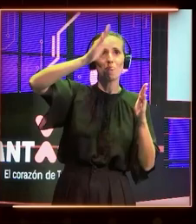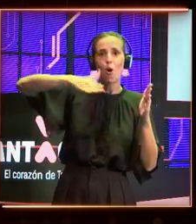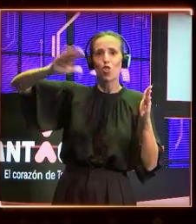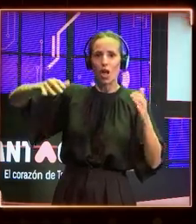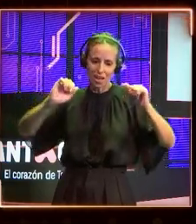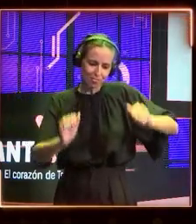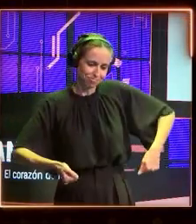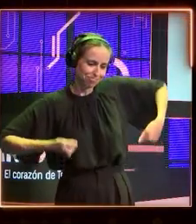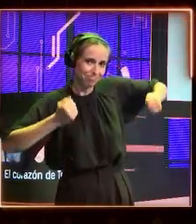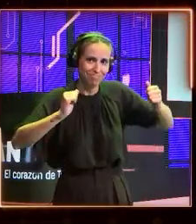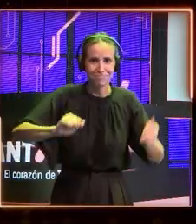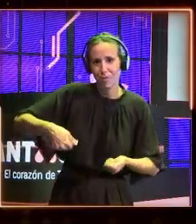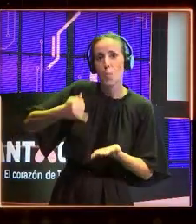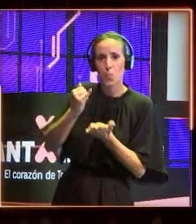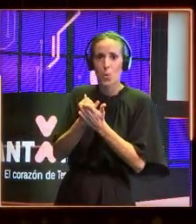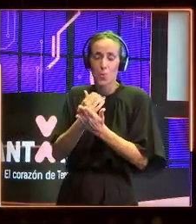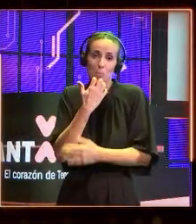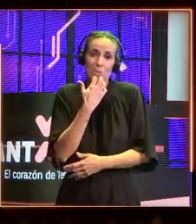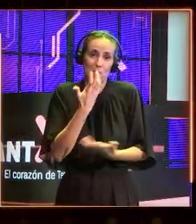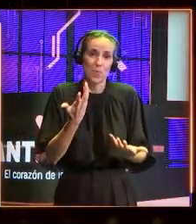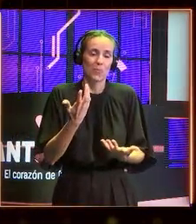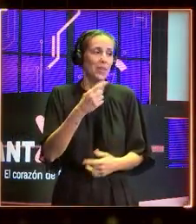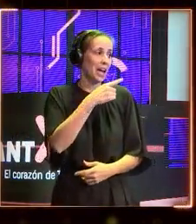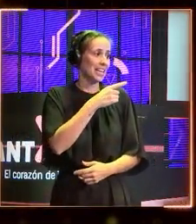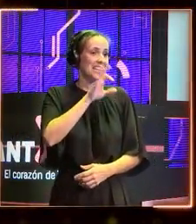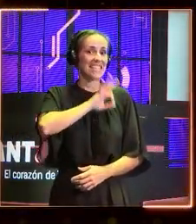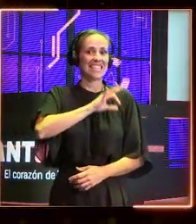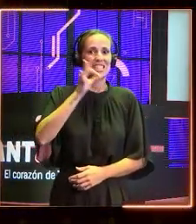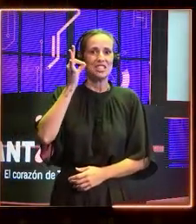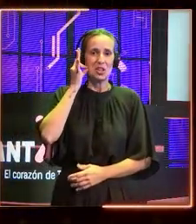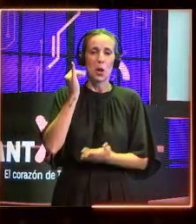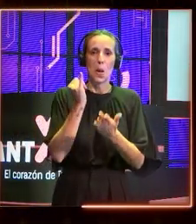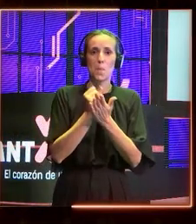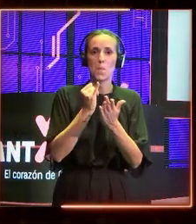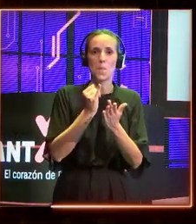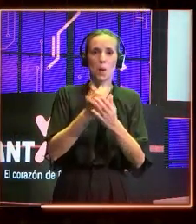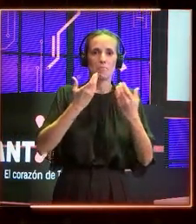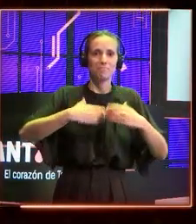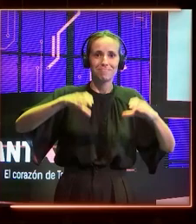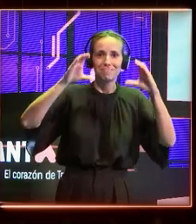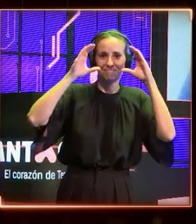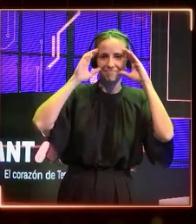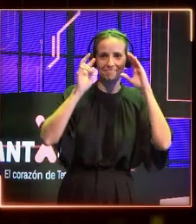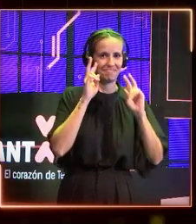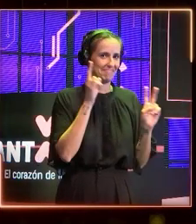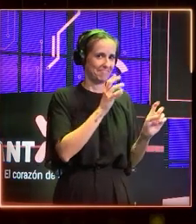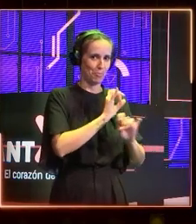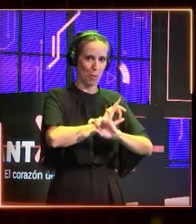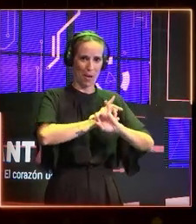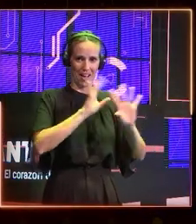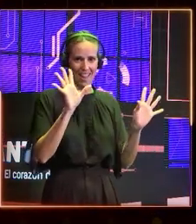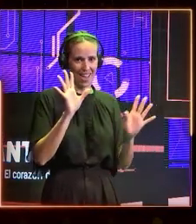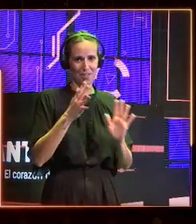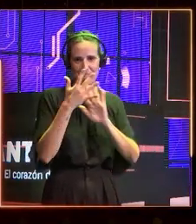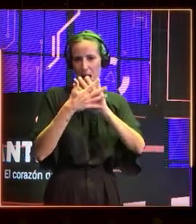vale Pues bueno aquí Vais a poder ver las reacciones de una señora utilizando las gafas que hablan por sí